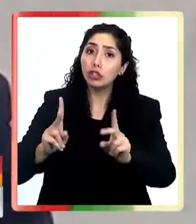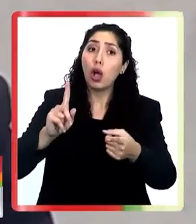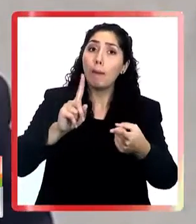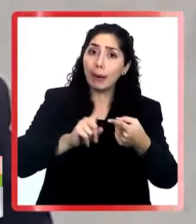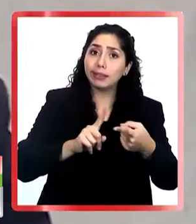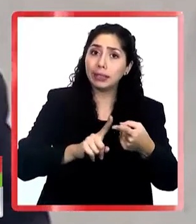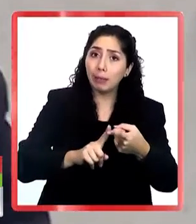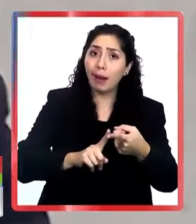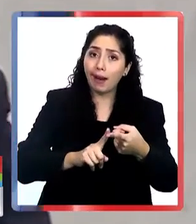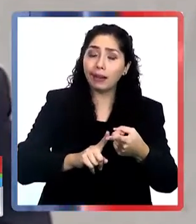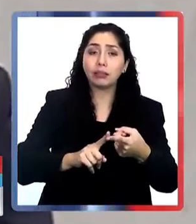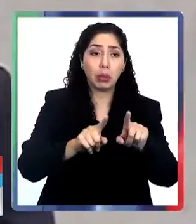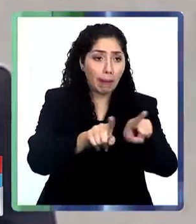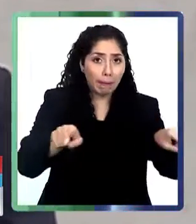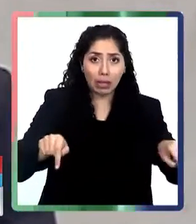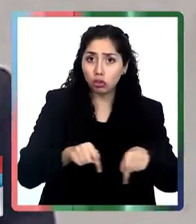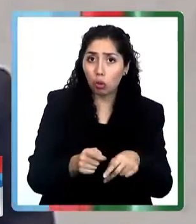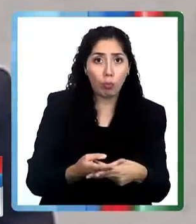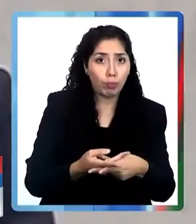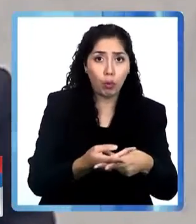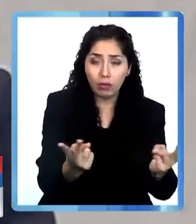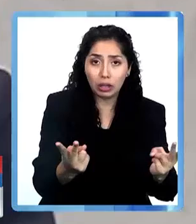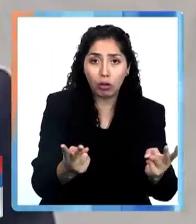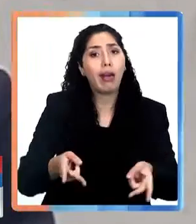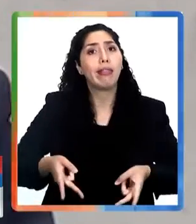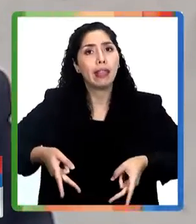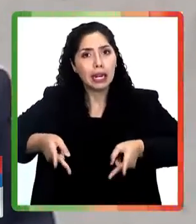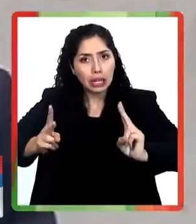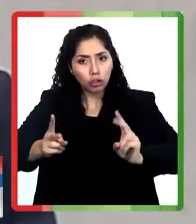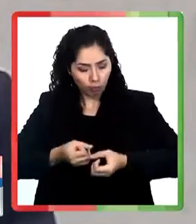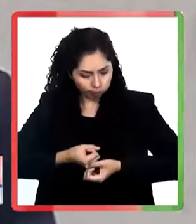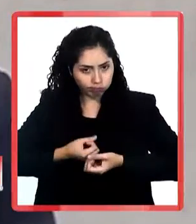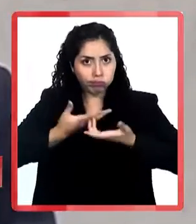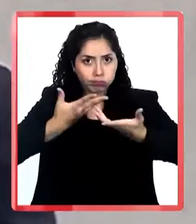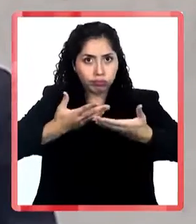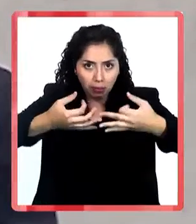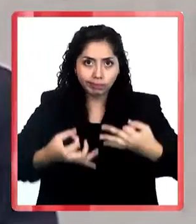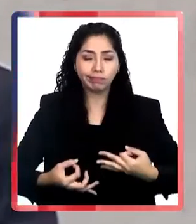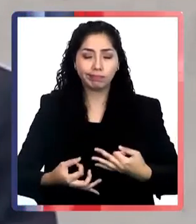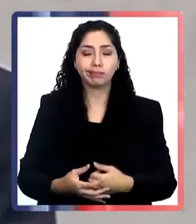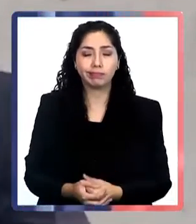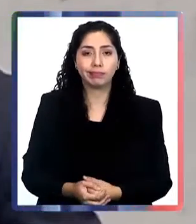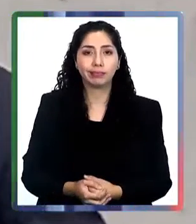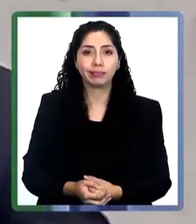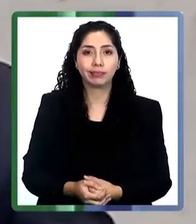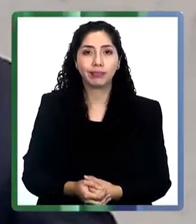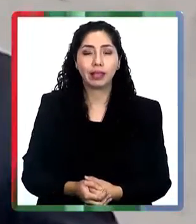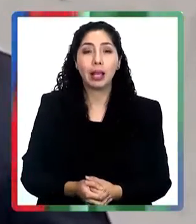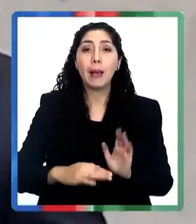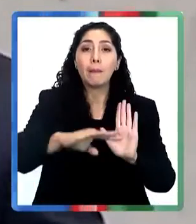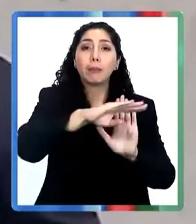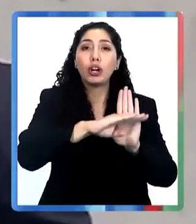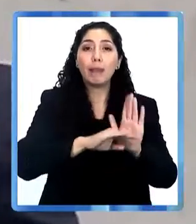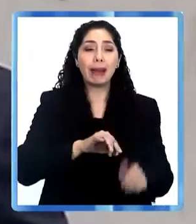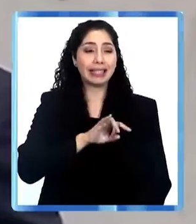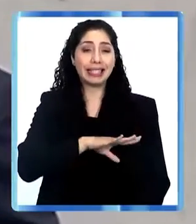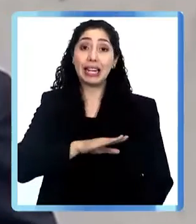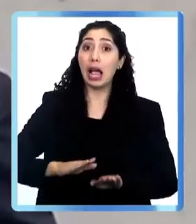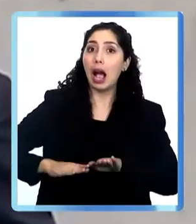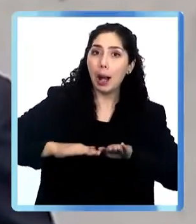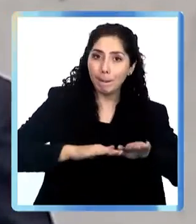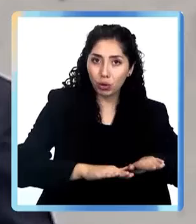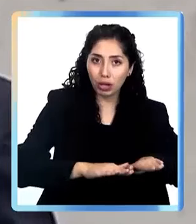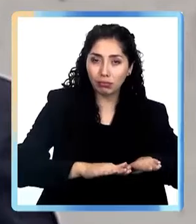del espacio público su derecho a ser escuchados a ser valorados como corresponde en el marco del programa chile apoya